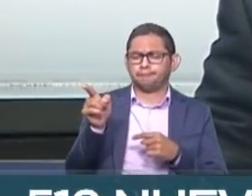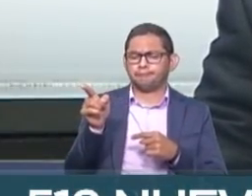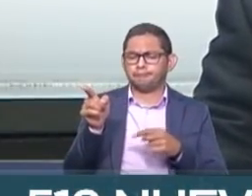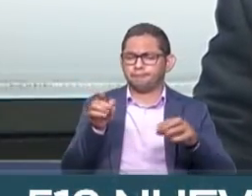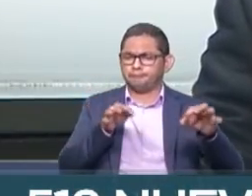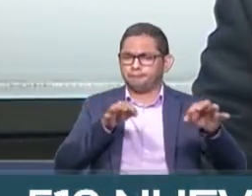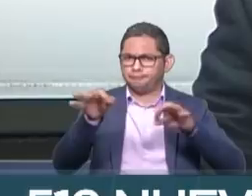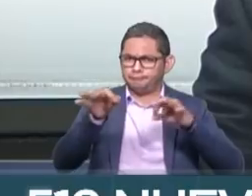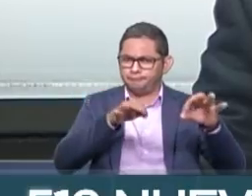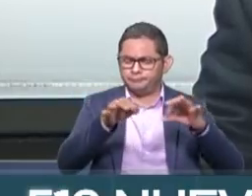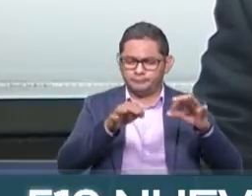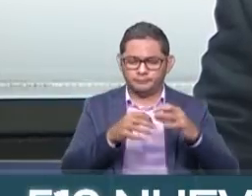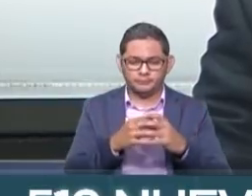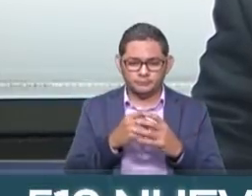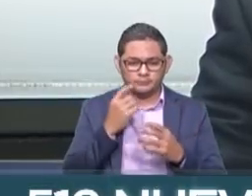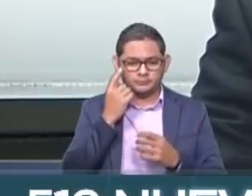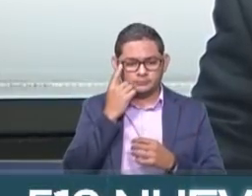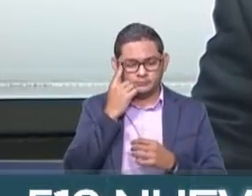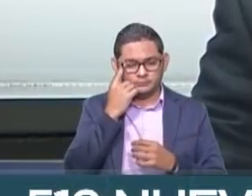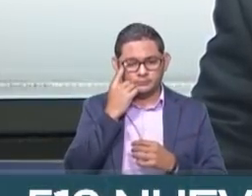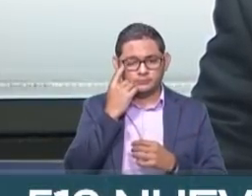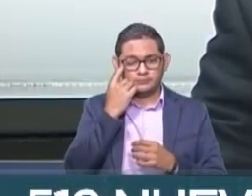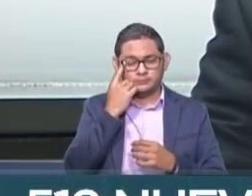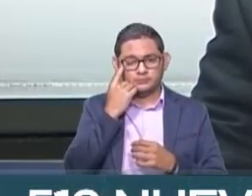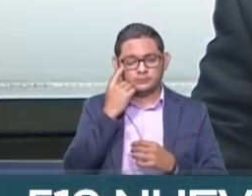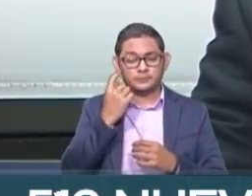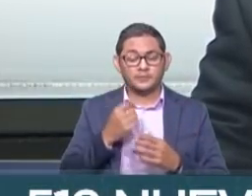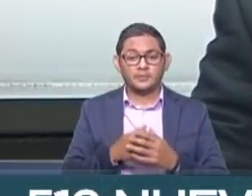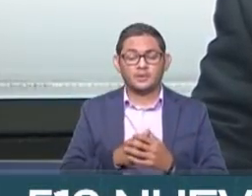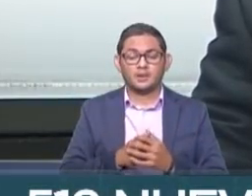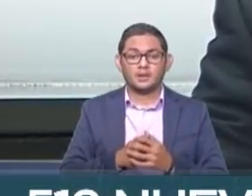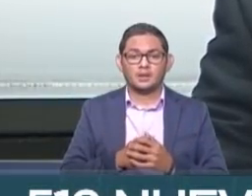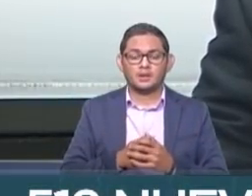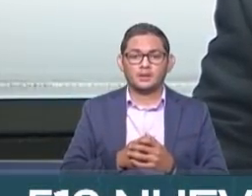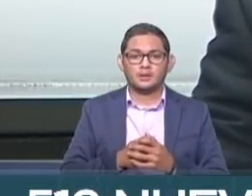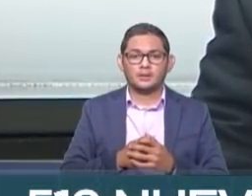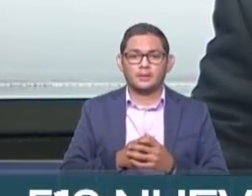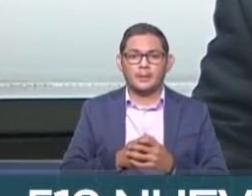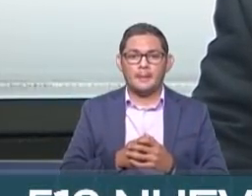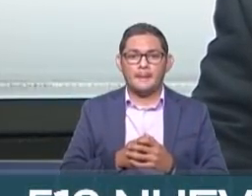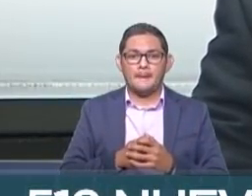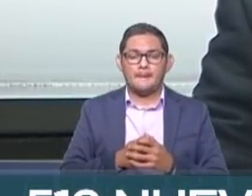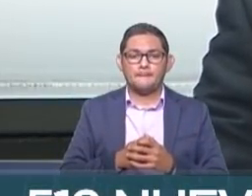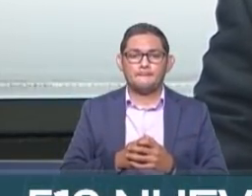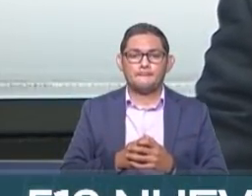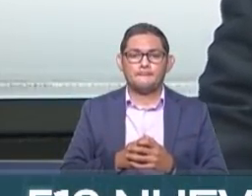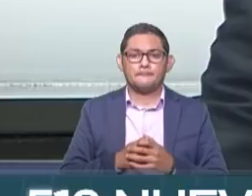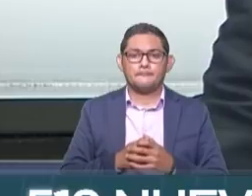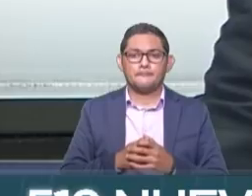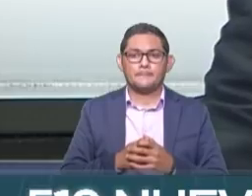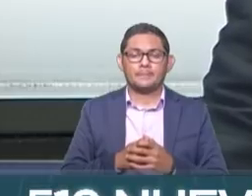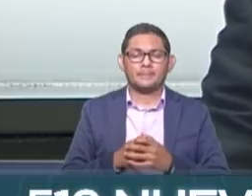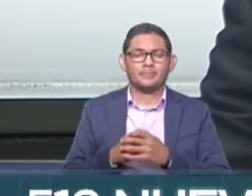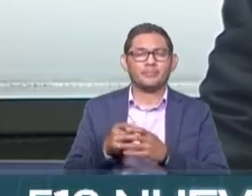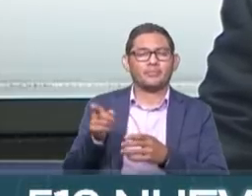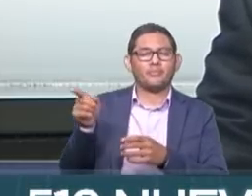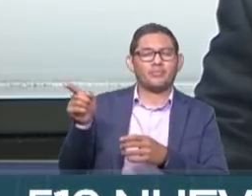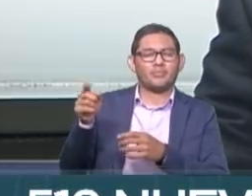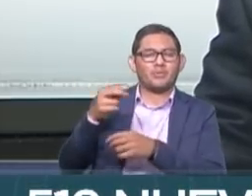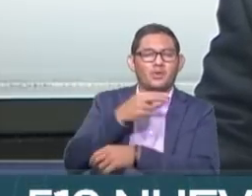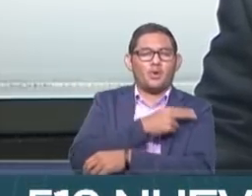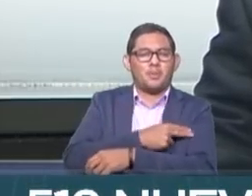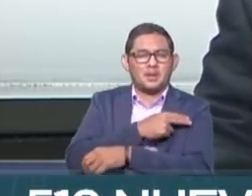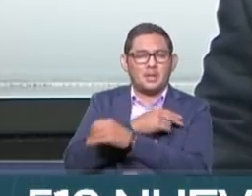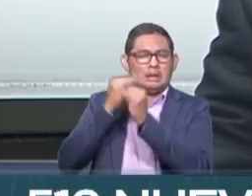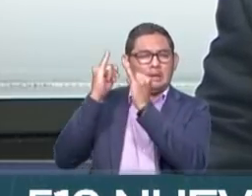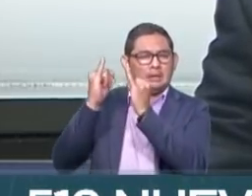país que gracias a la vigilancia genómica realizada por el Instituto Conmemorativo